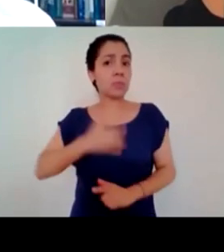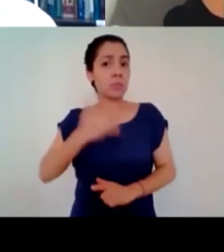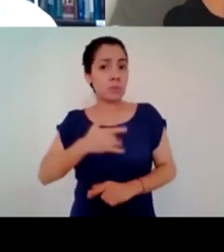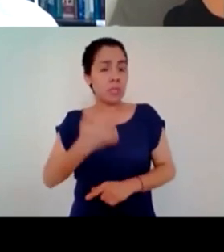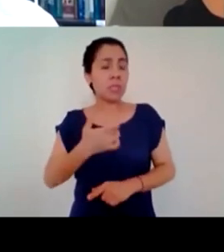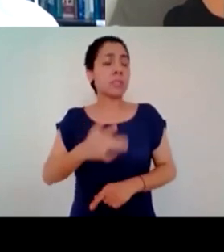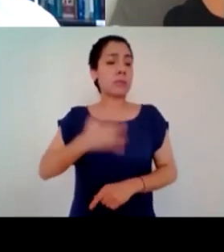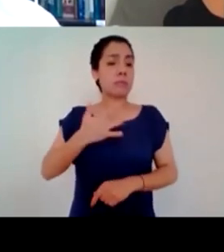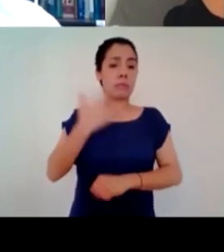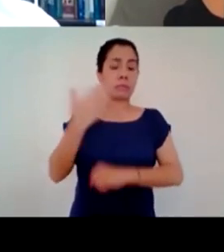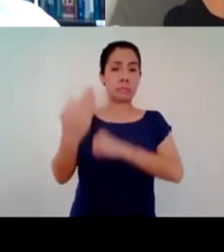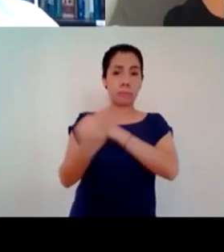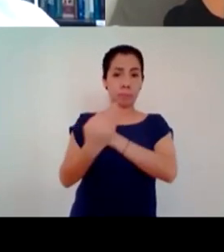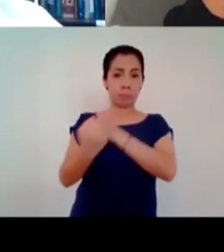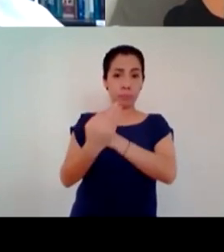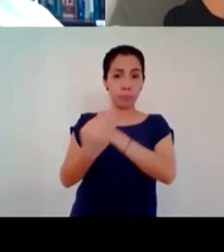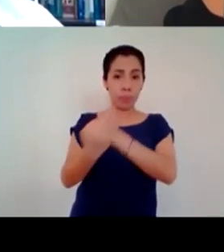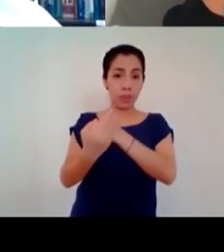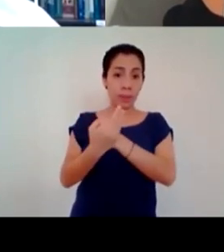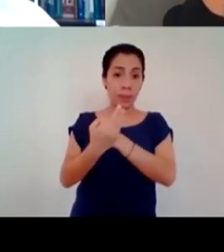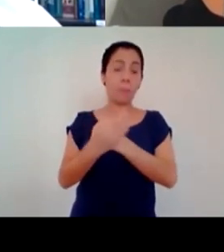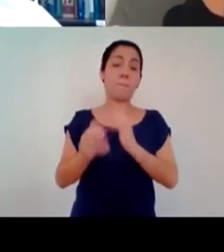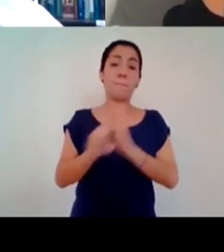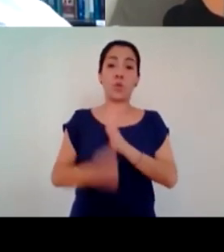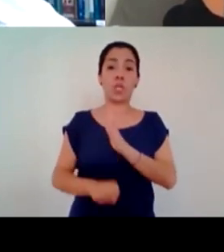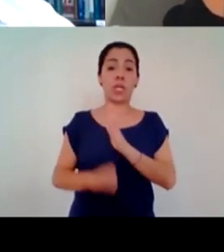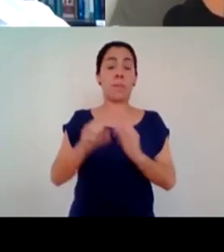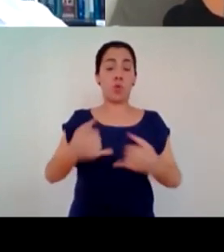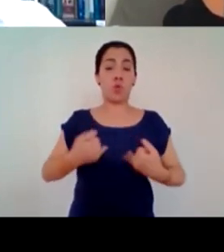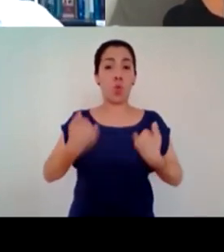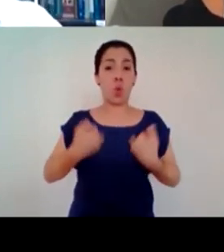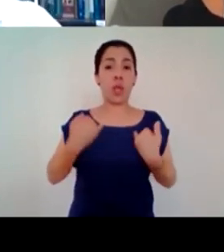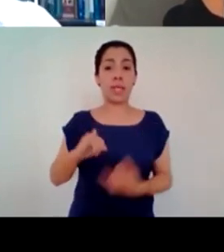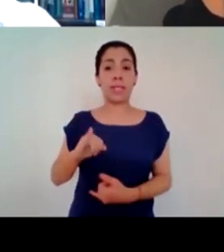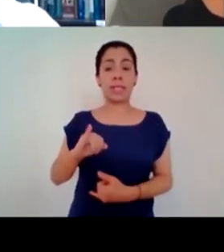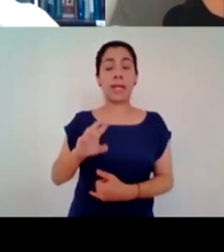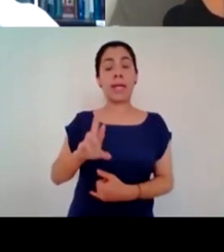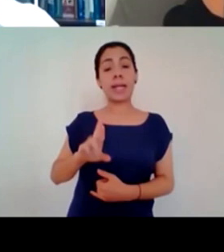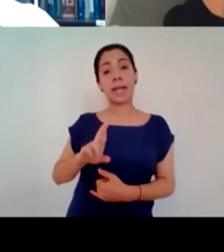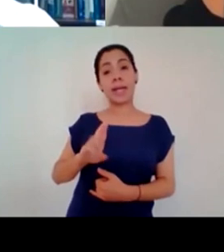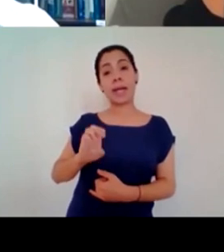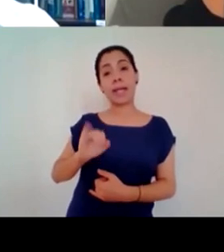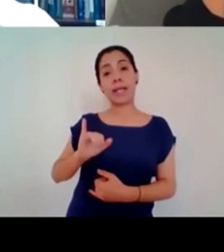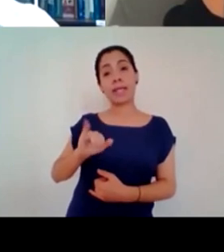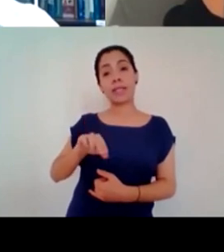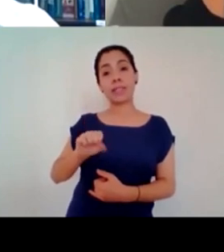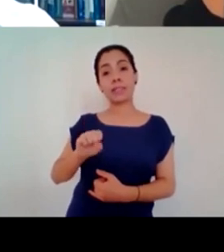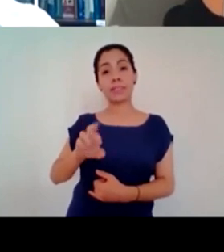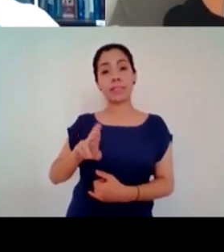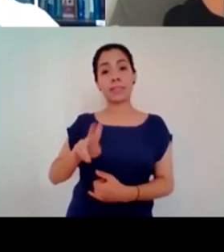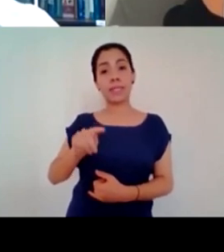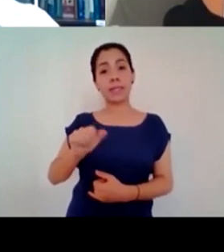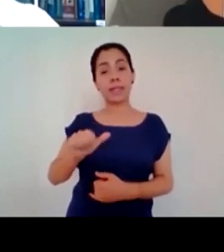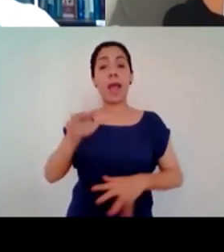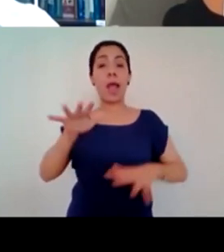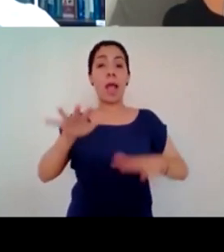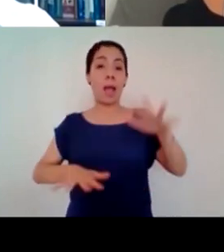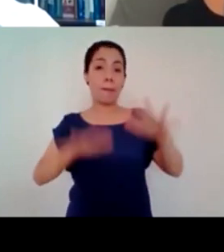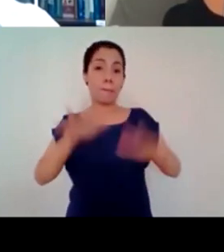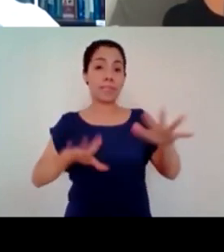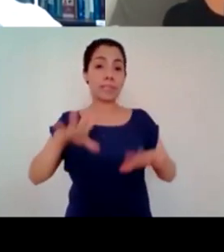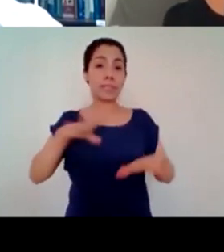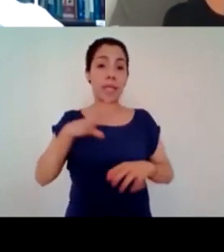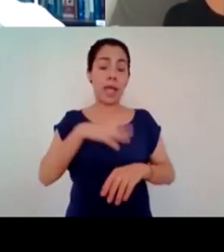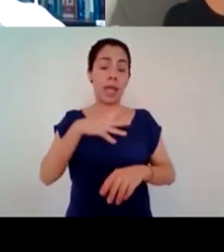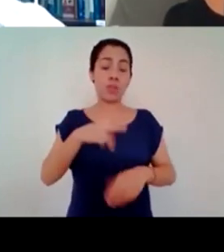en tratamiento para el consumo de drogas en reinserta tienen una patología dual. Y eso es también muy, muy delicado porque